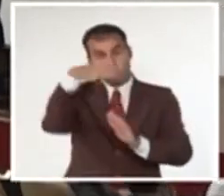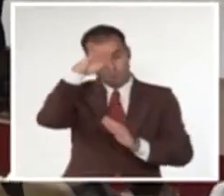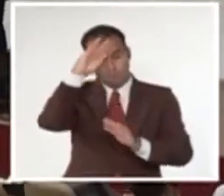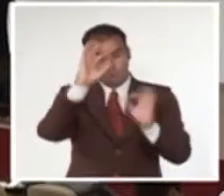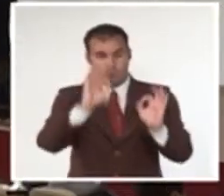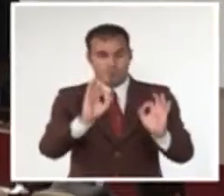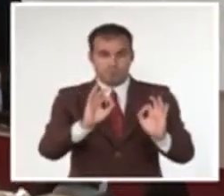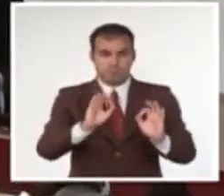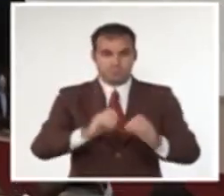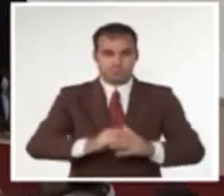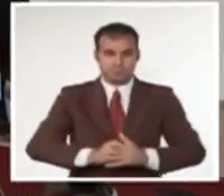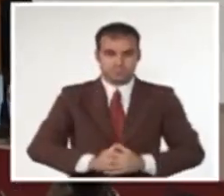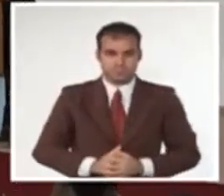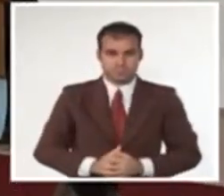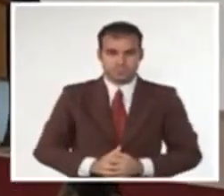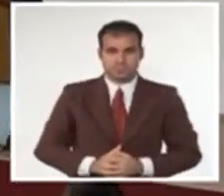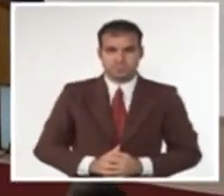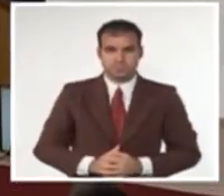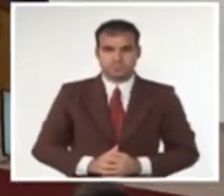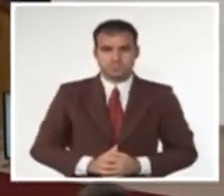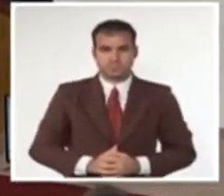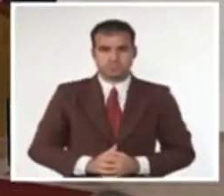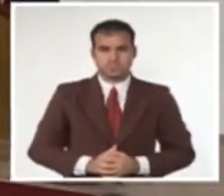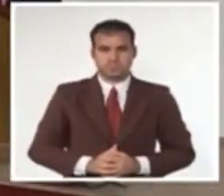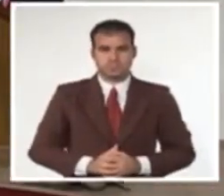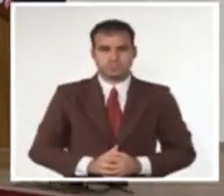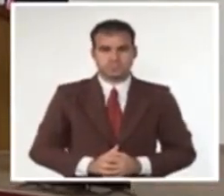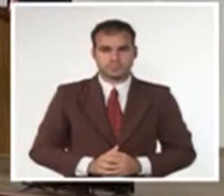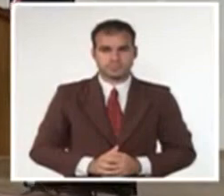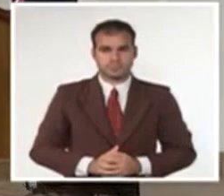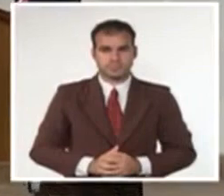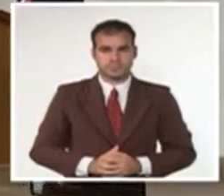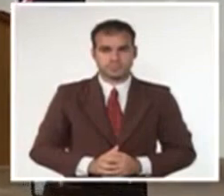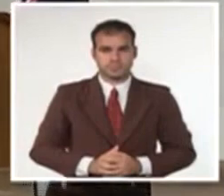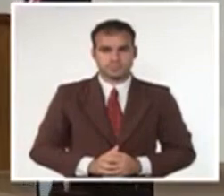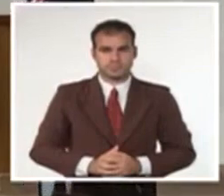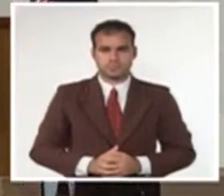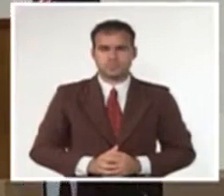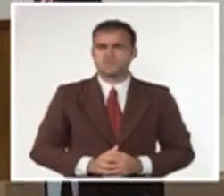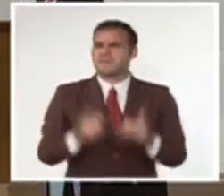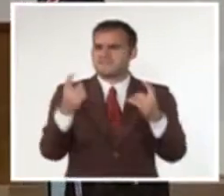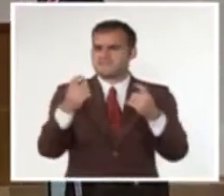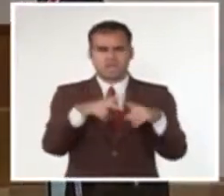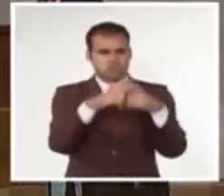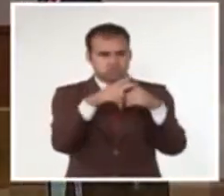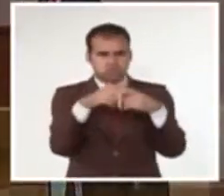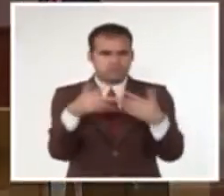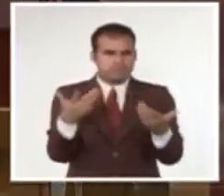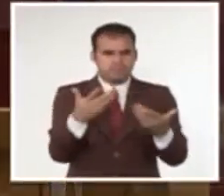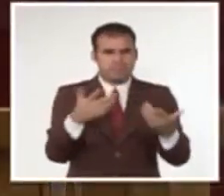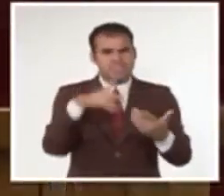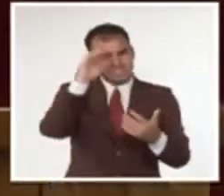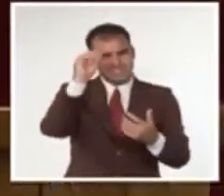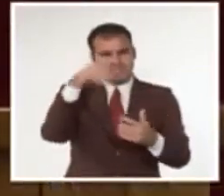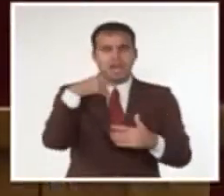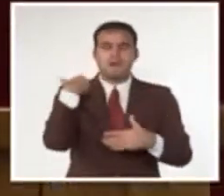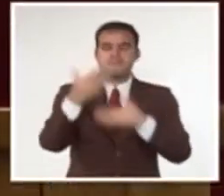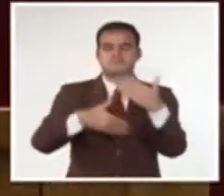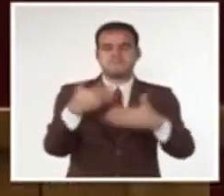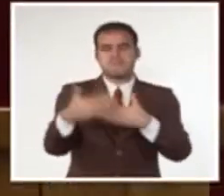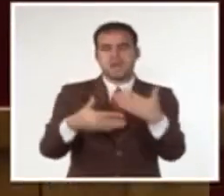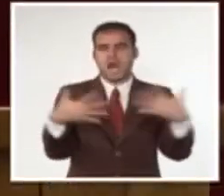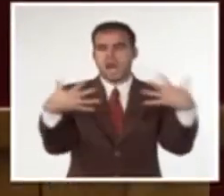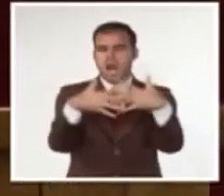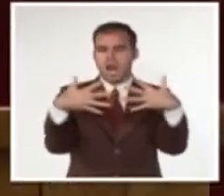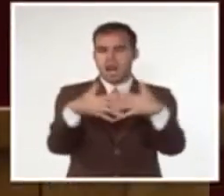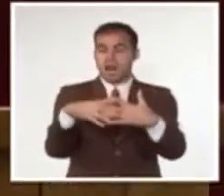el mediano y largo plazos. Deben corregirse además las distorsiones que minan las relaciones entre las